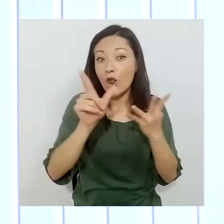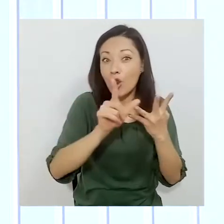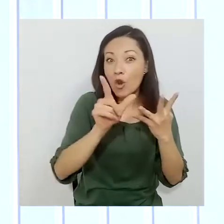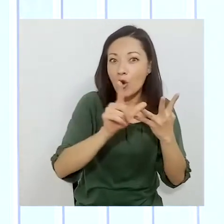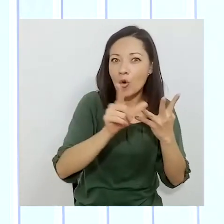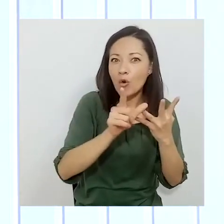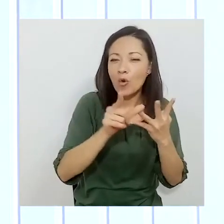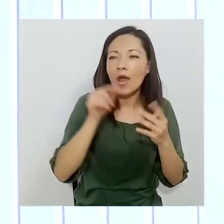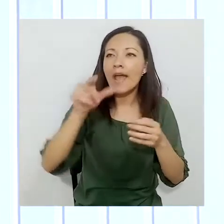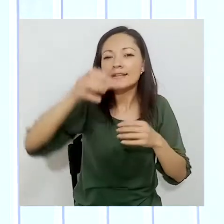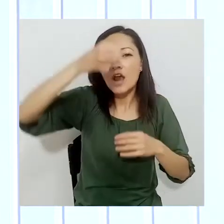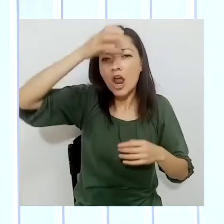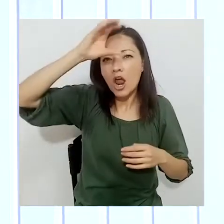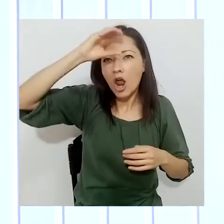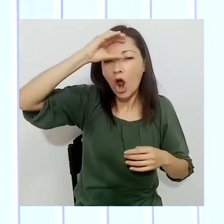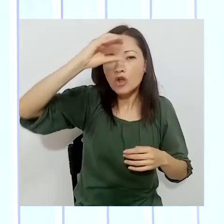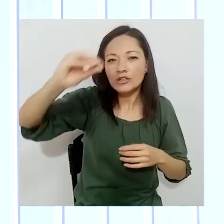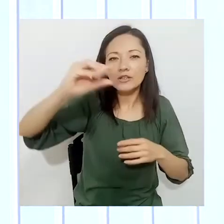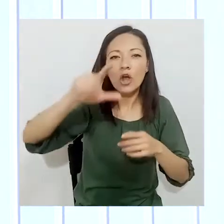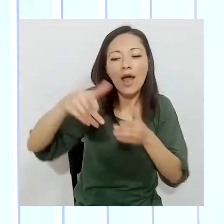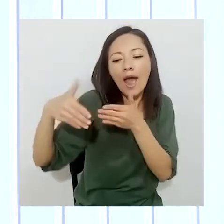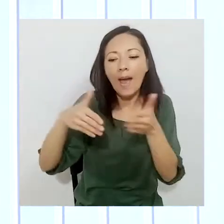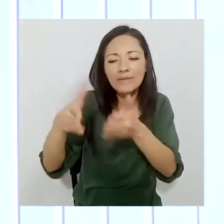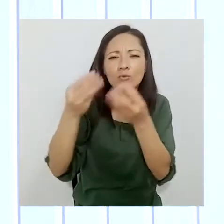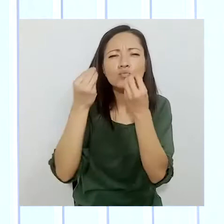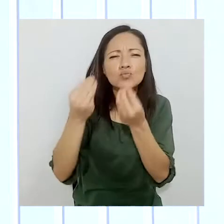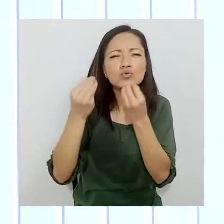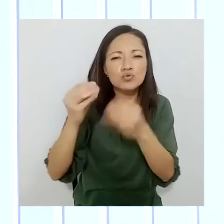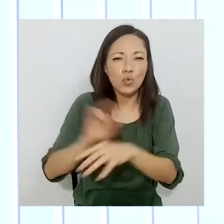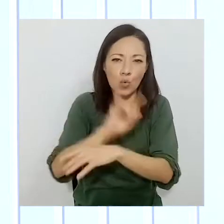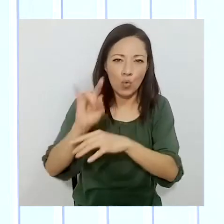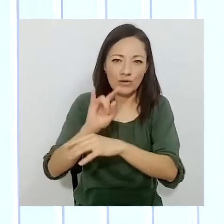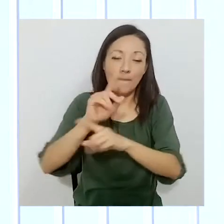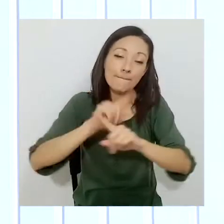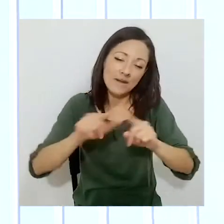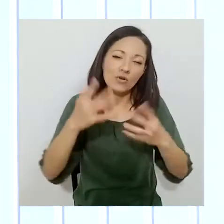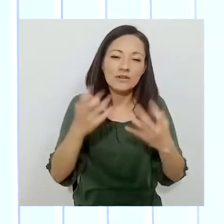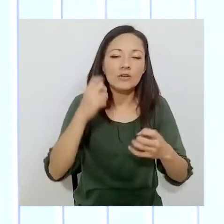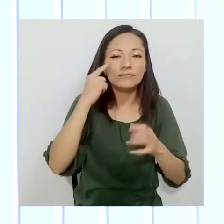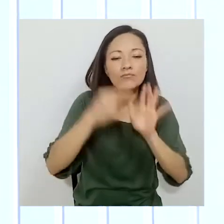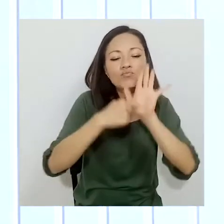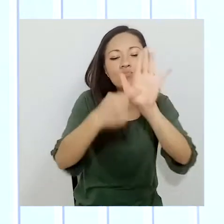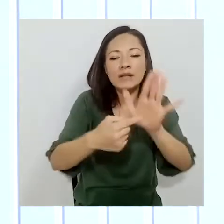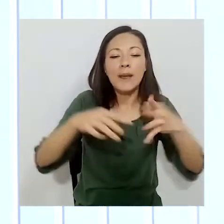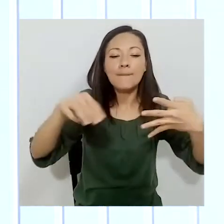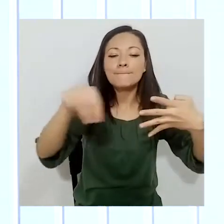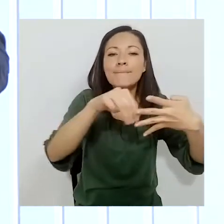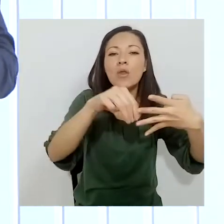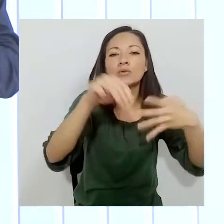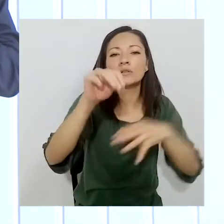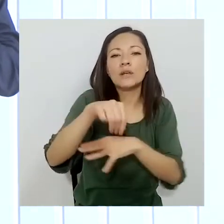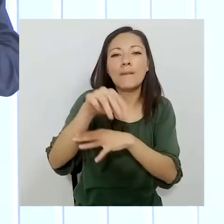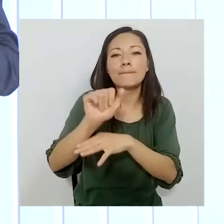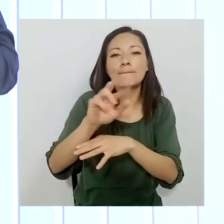Lucas maneja todo este concepto del código del camino muchísimo. Miremos por favor Marcos capítulo 10,